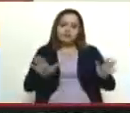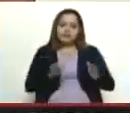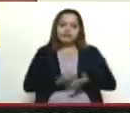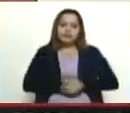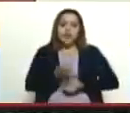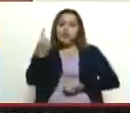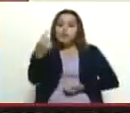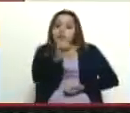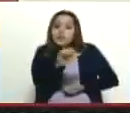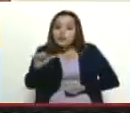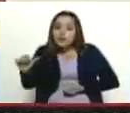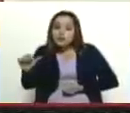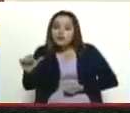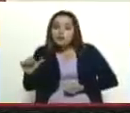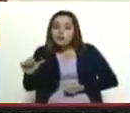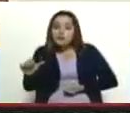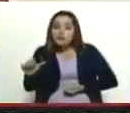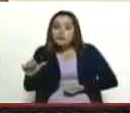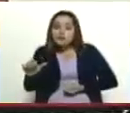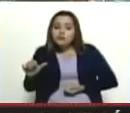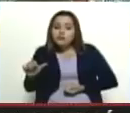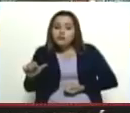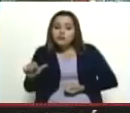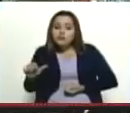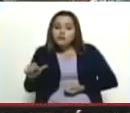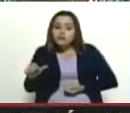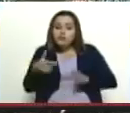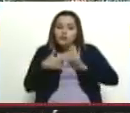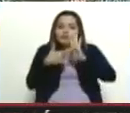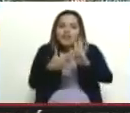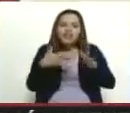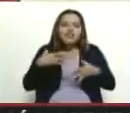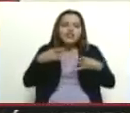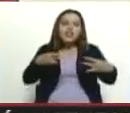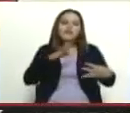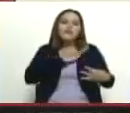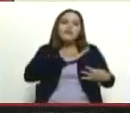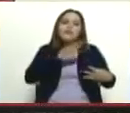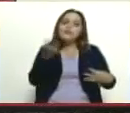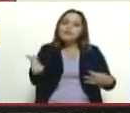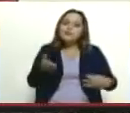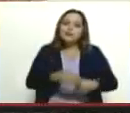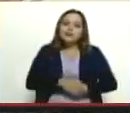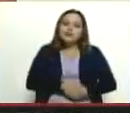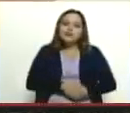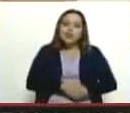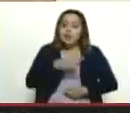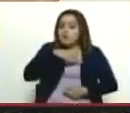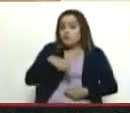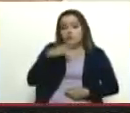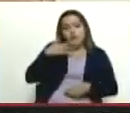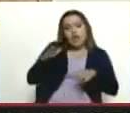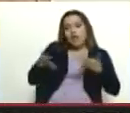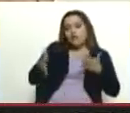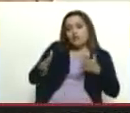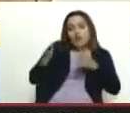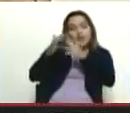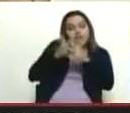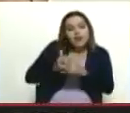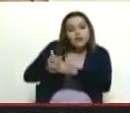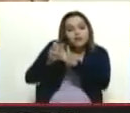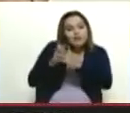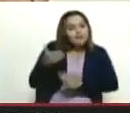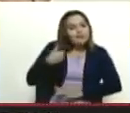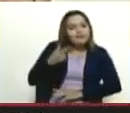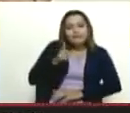una semana, sí, y mostrando los dientes. Mostrando los dientes. A nosotros no nos asustan los dientes los gringos.